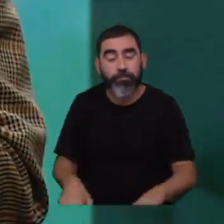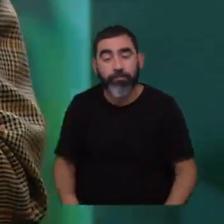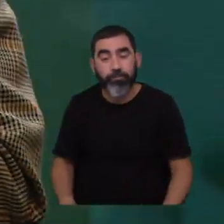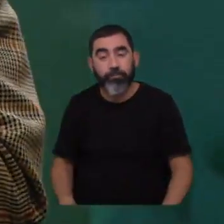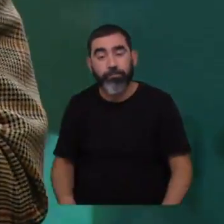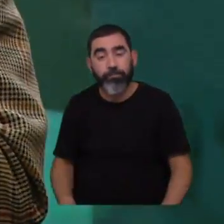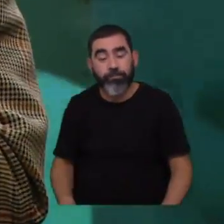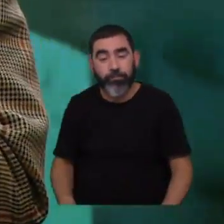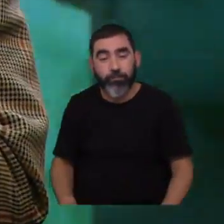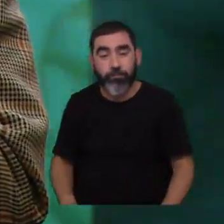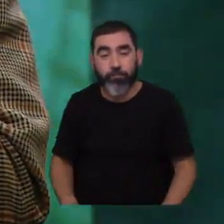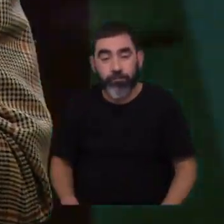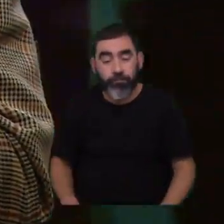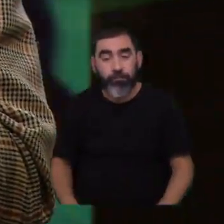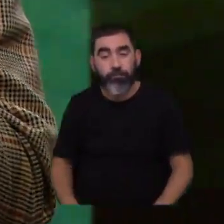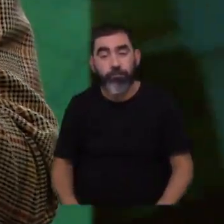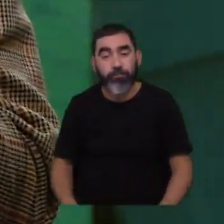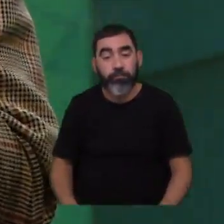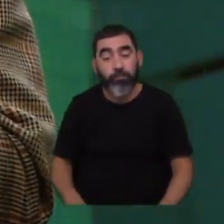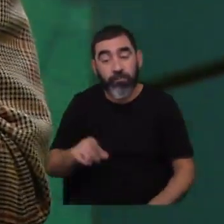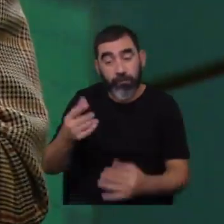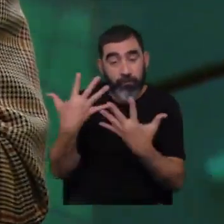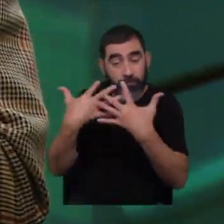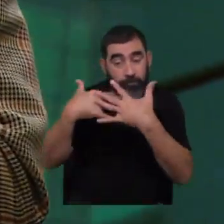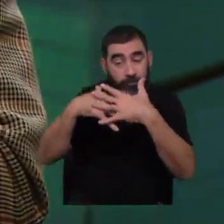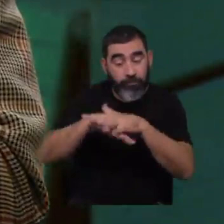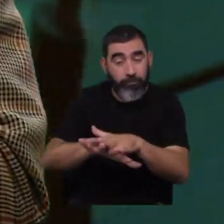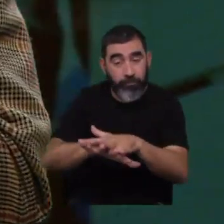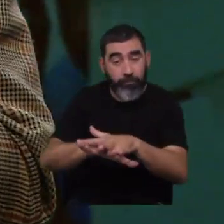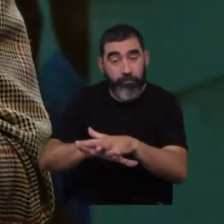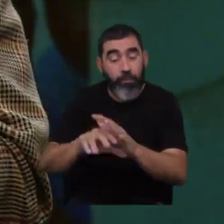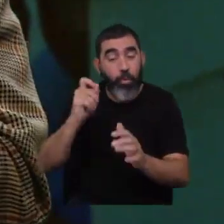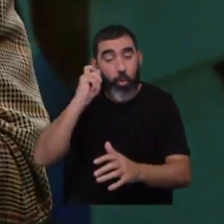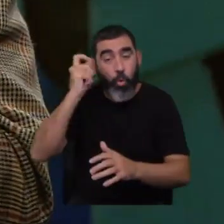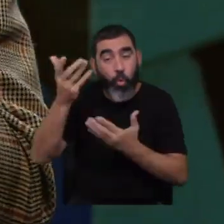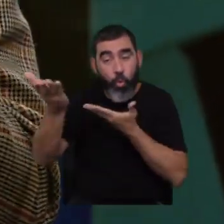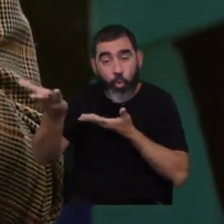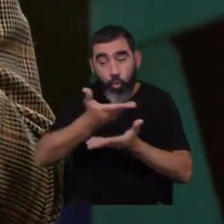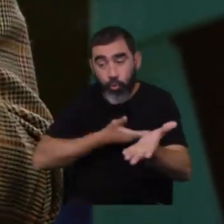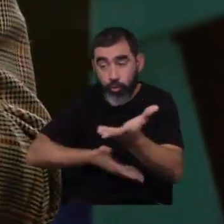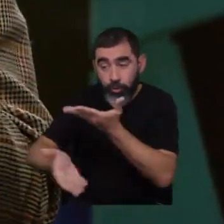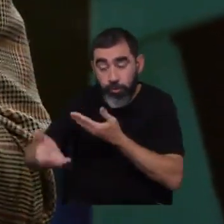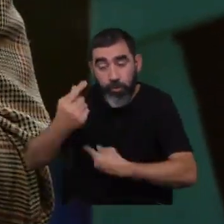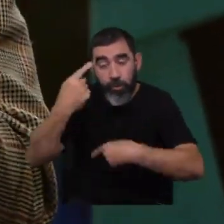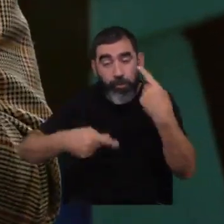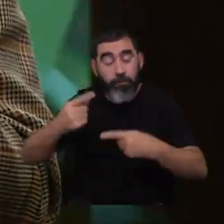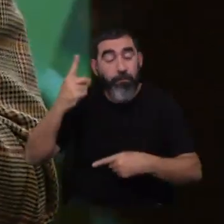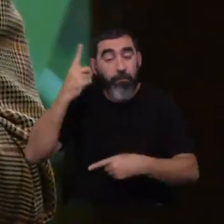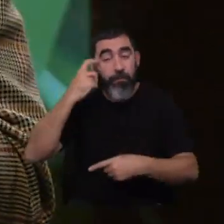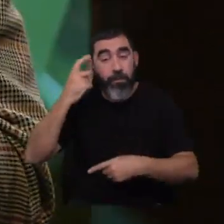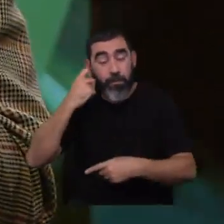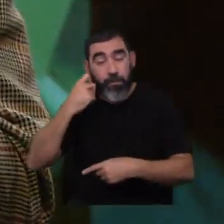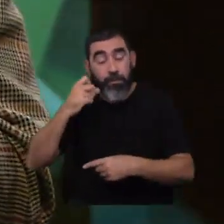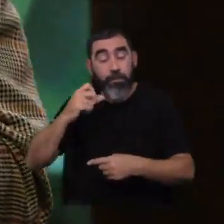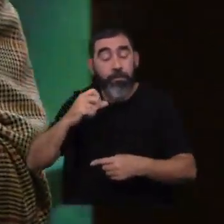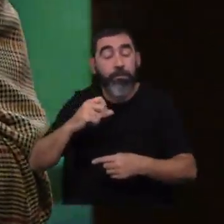a la acción. Entonces, esa integración del conocimiento, de las diferentes experiencias, de las diferentes